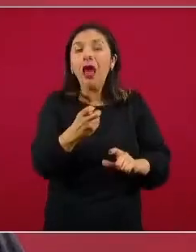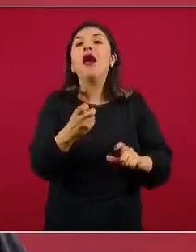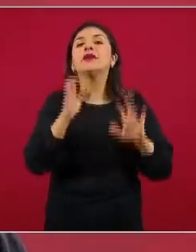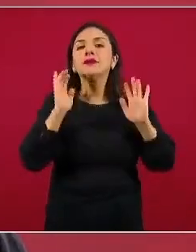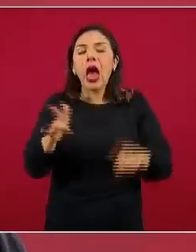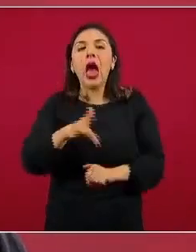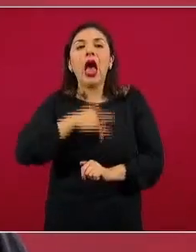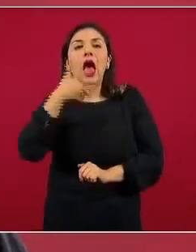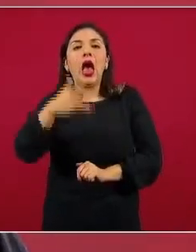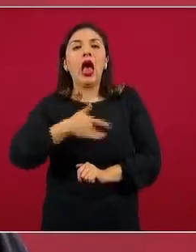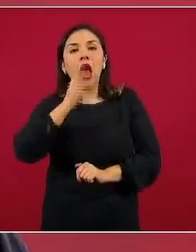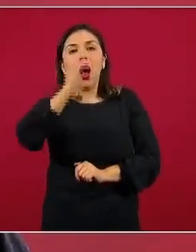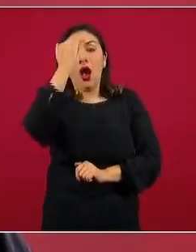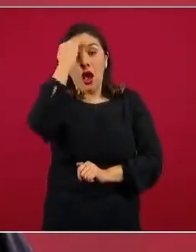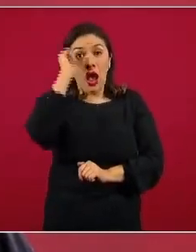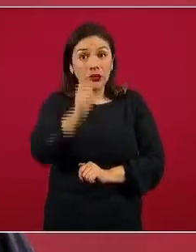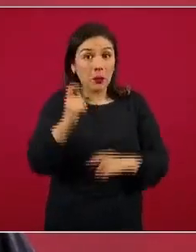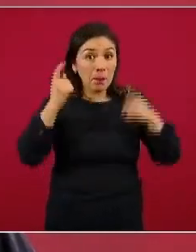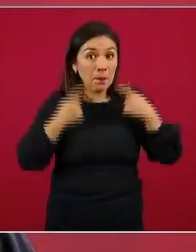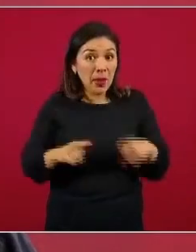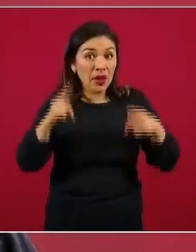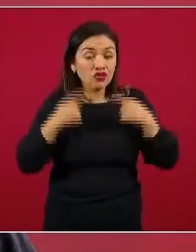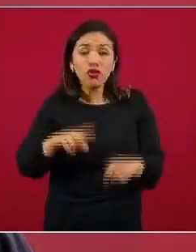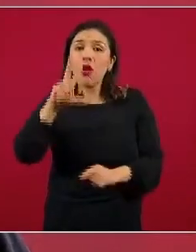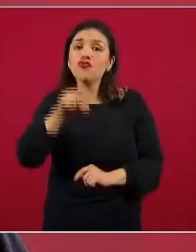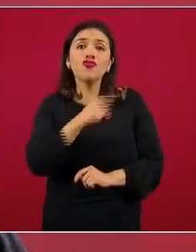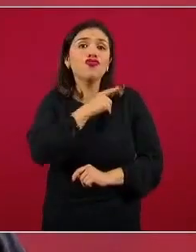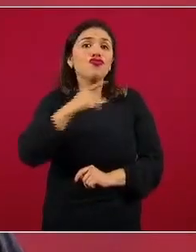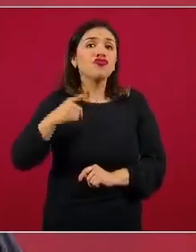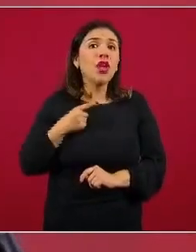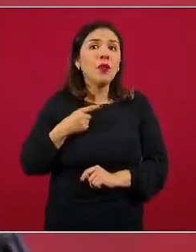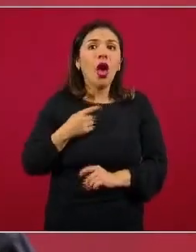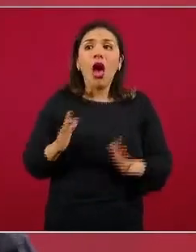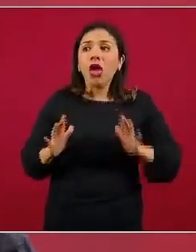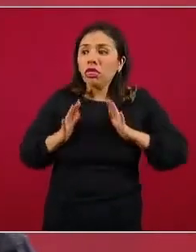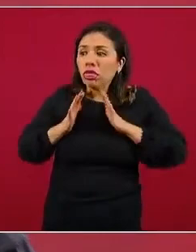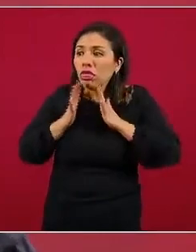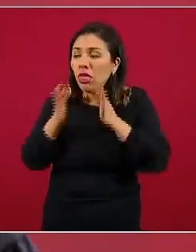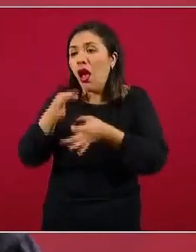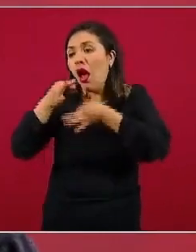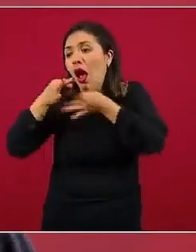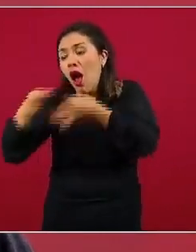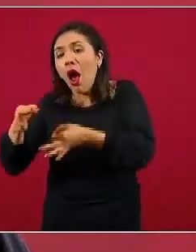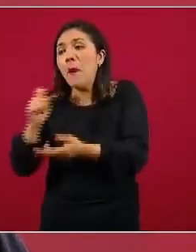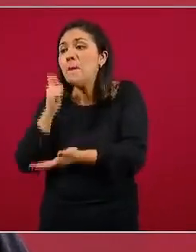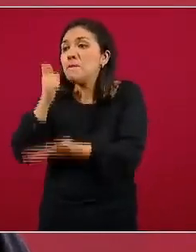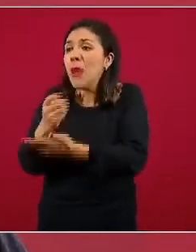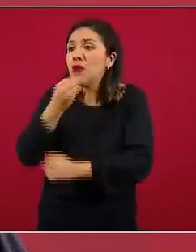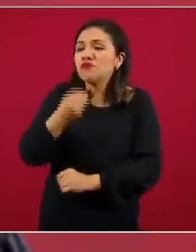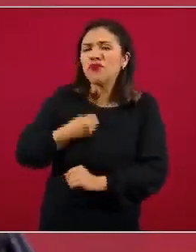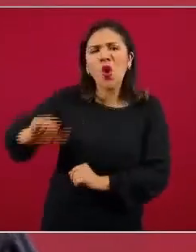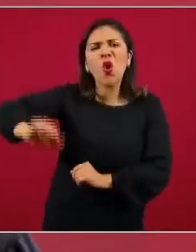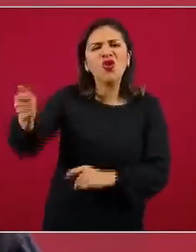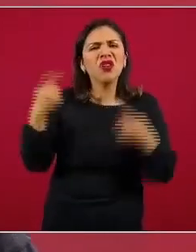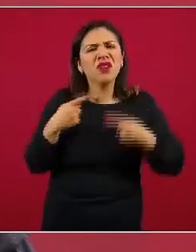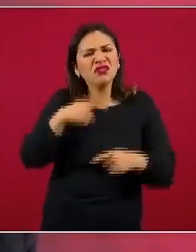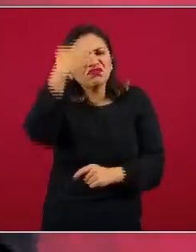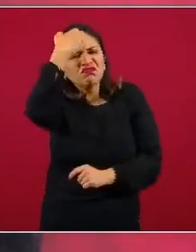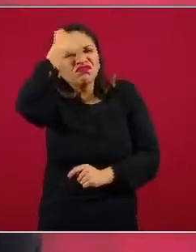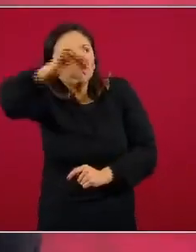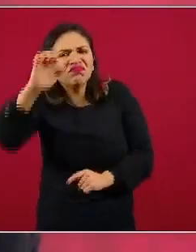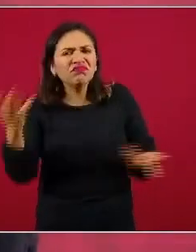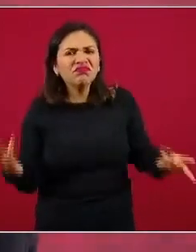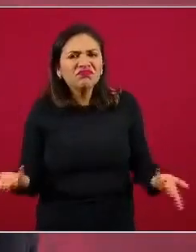al hecho de que las personas no deberán dejarse ser engañadas por un tercero o por alguien